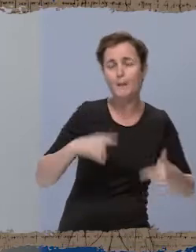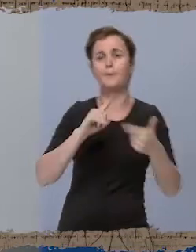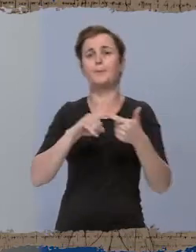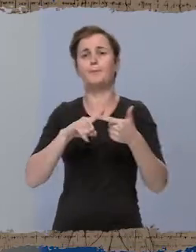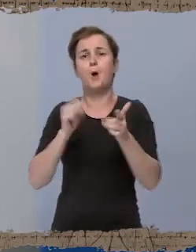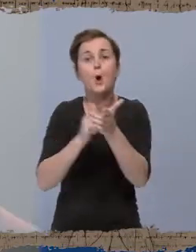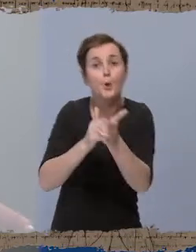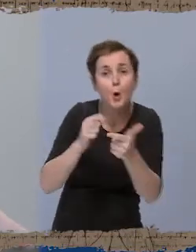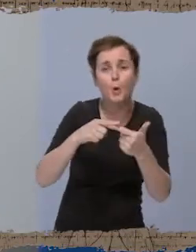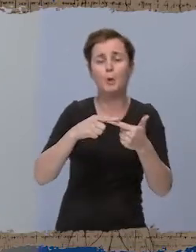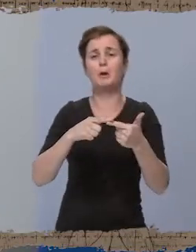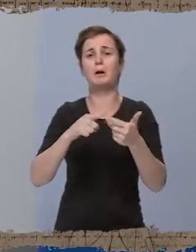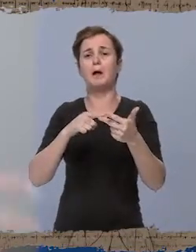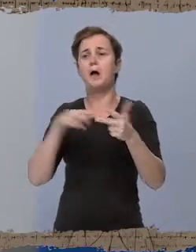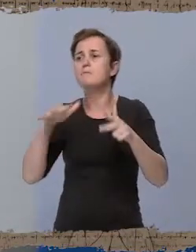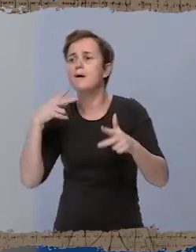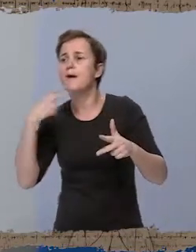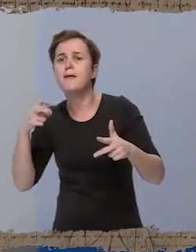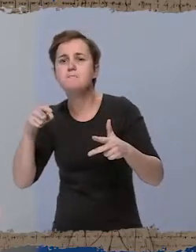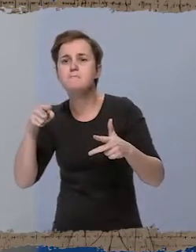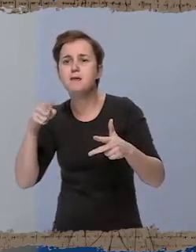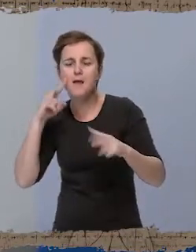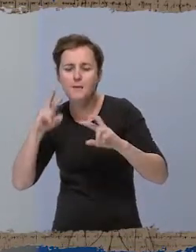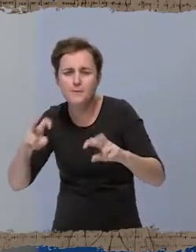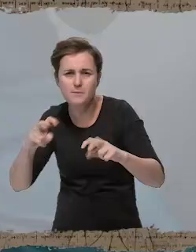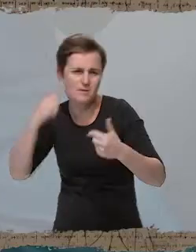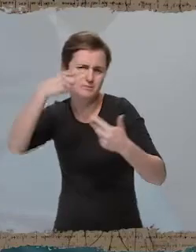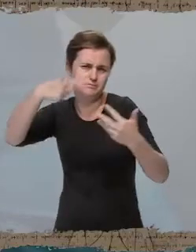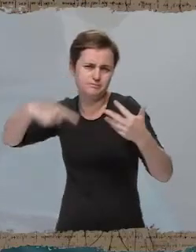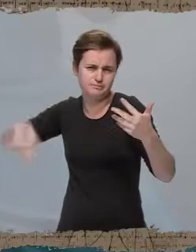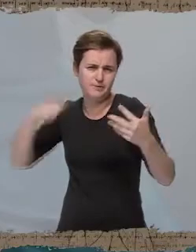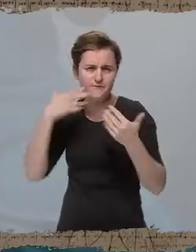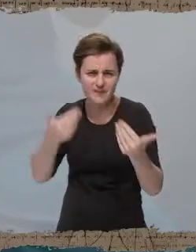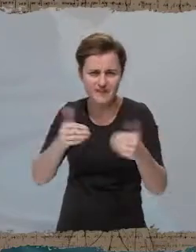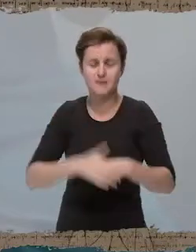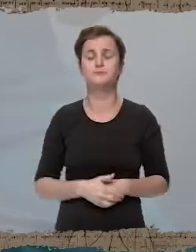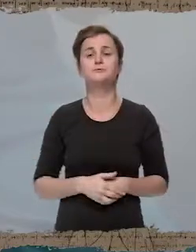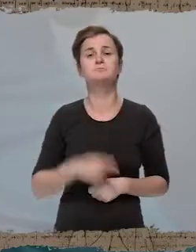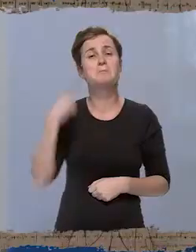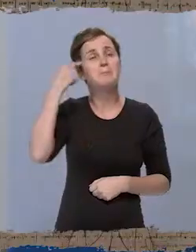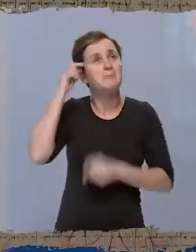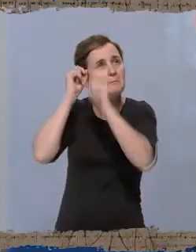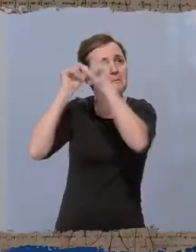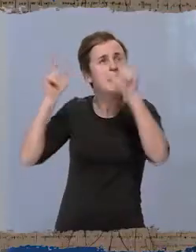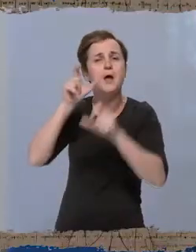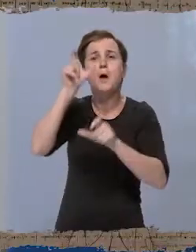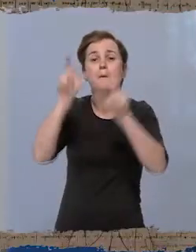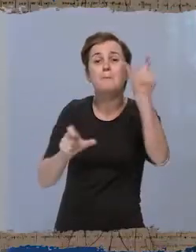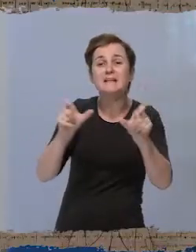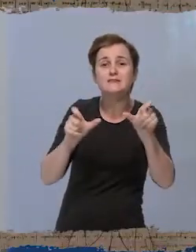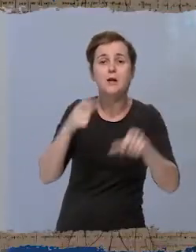humano, las rocas, las reacciones químicas y muchas otras cosas más. Cuando nos imaginamos a